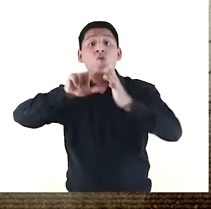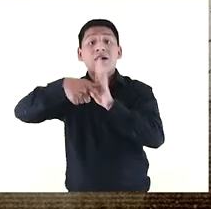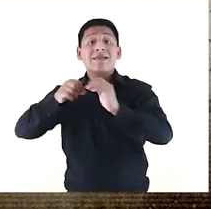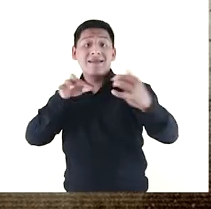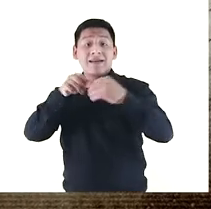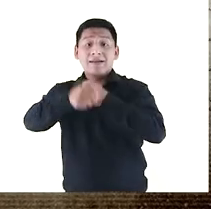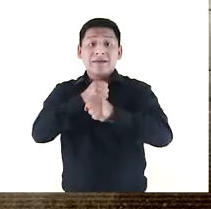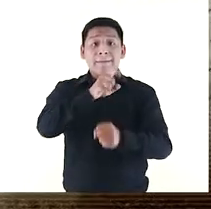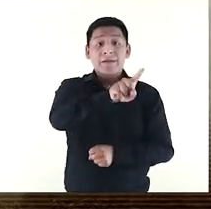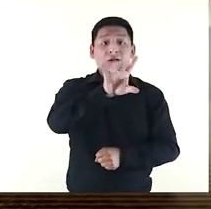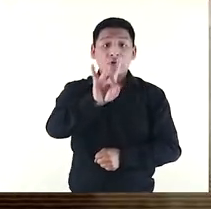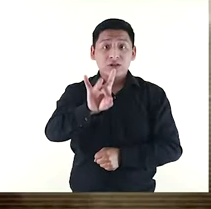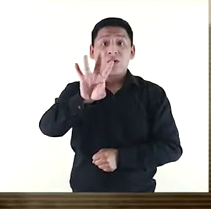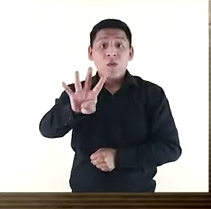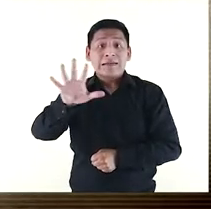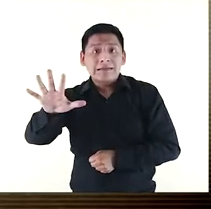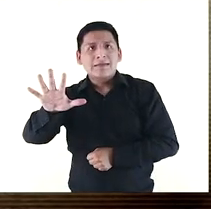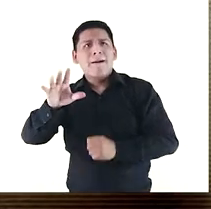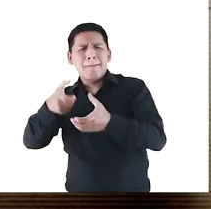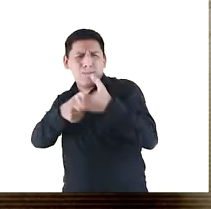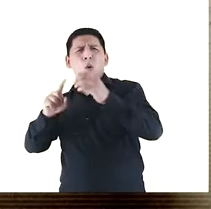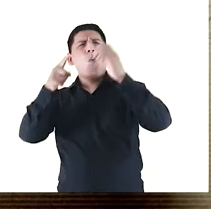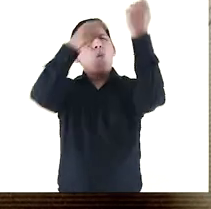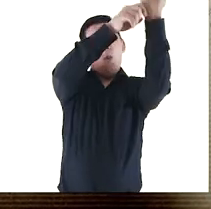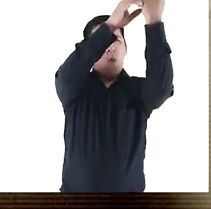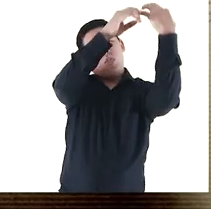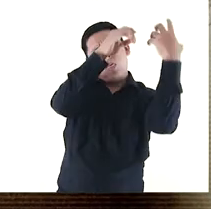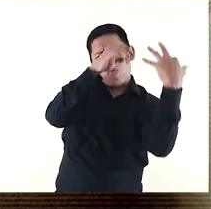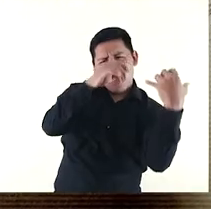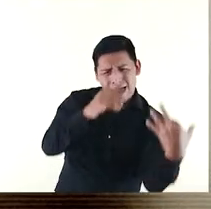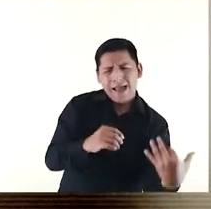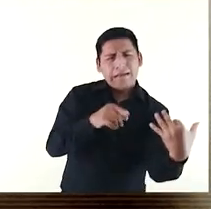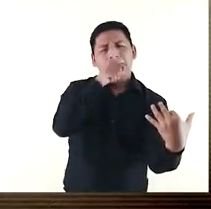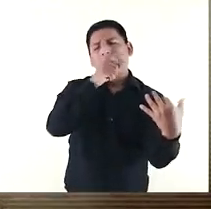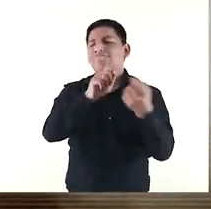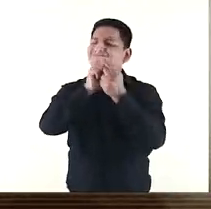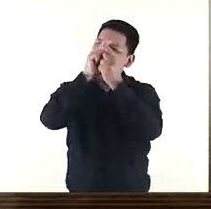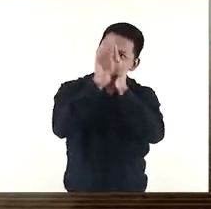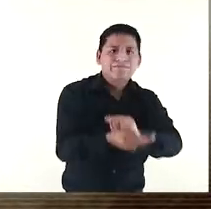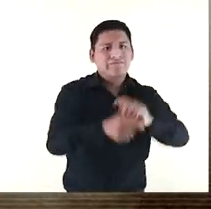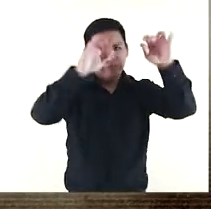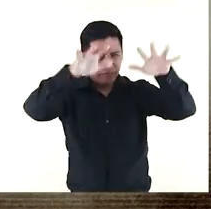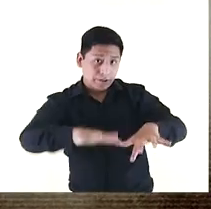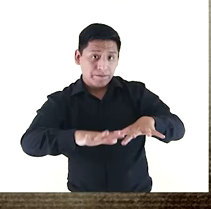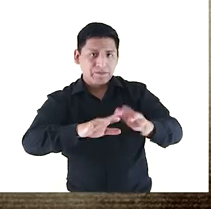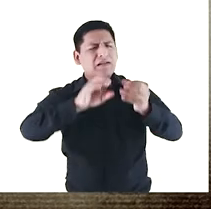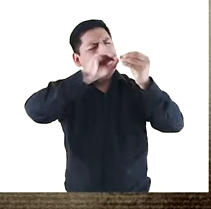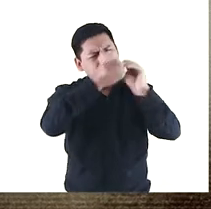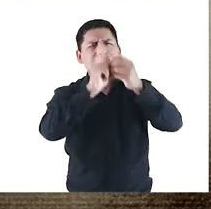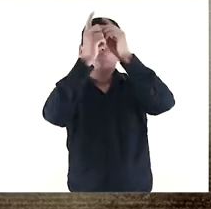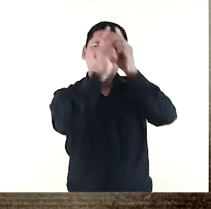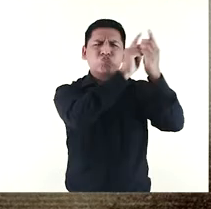Guerra Civil de 1895, un cañonazo hirió de muerte a la otra torre que tuvo que ser demolida. Aunque con